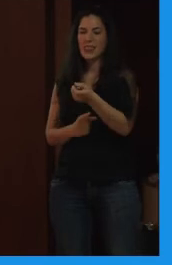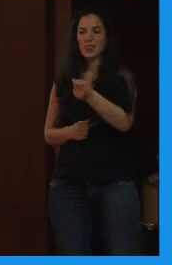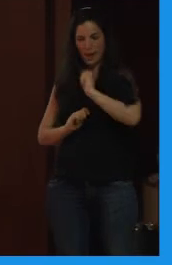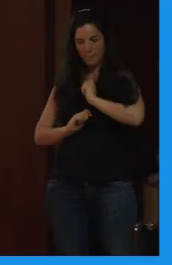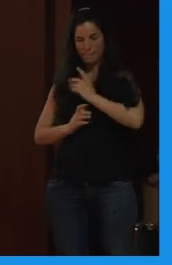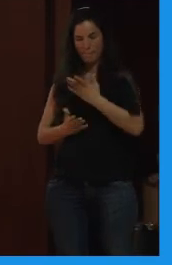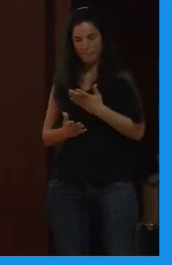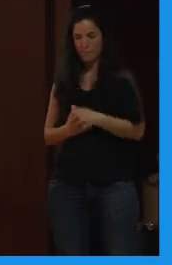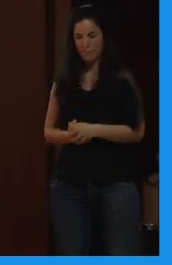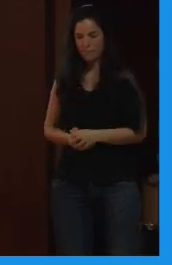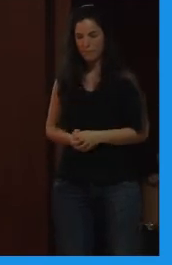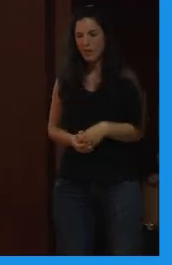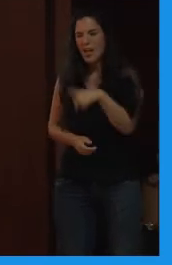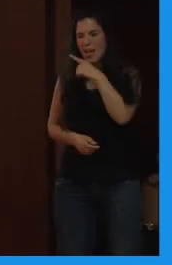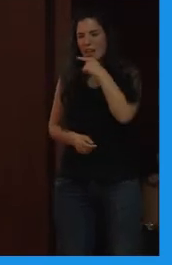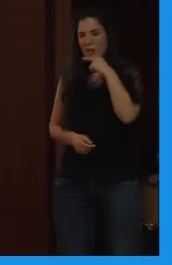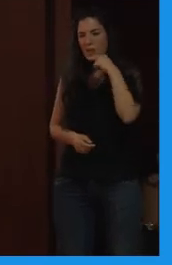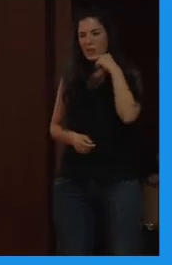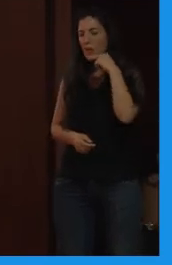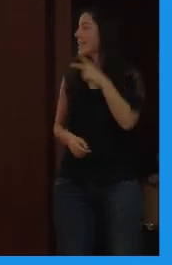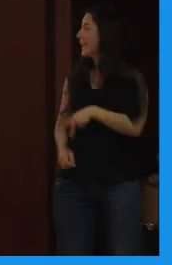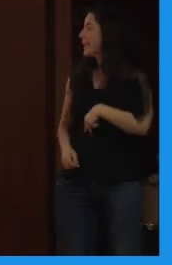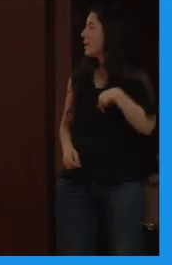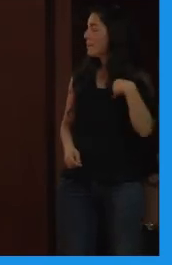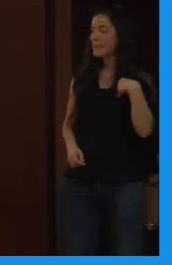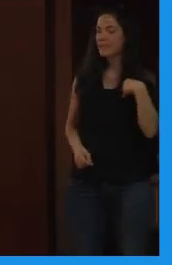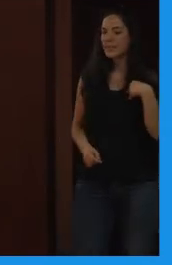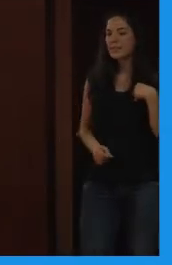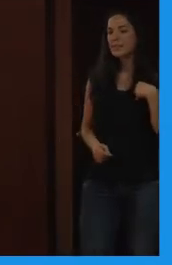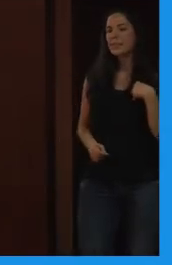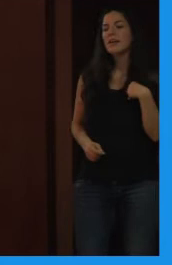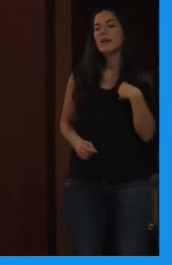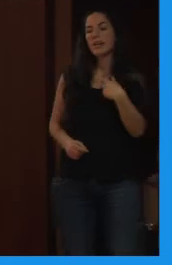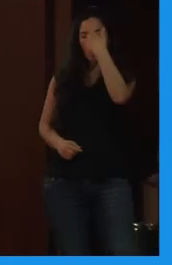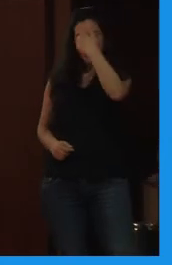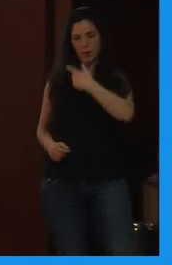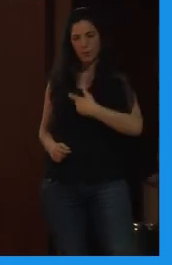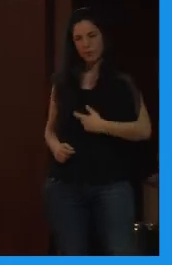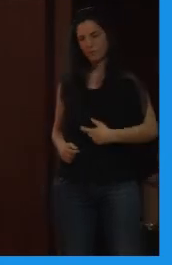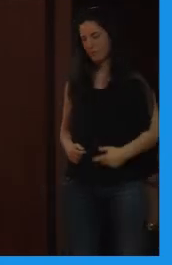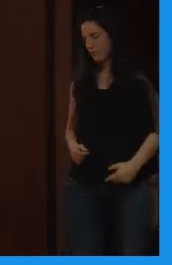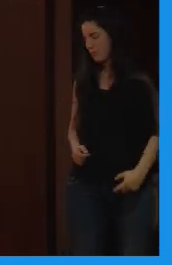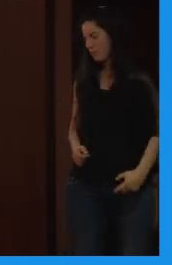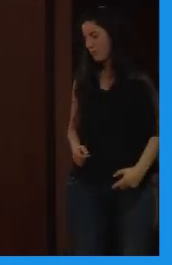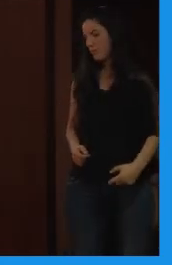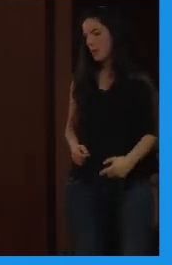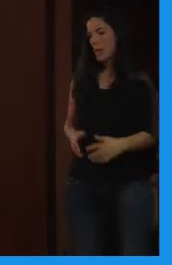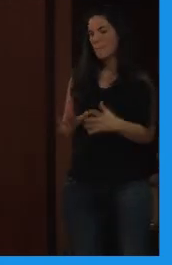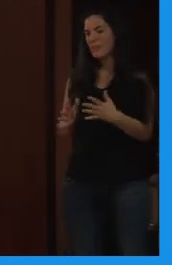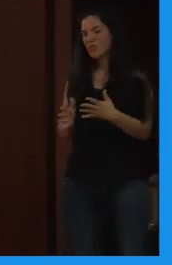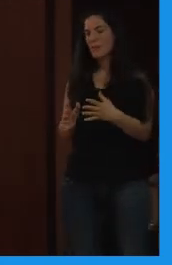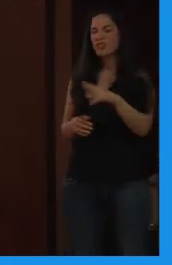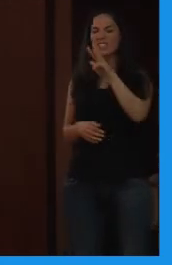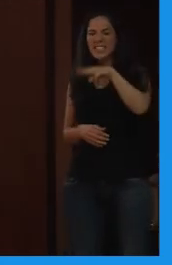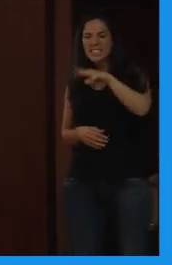El dolor es un generalizado, aunque es en todos los cuadrantes corporales, está presente durante al menos 3 meses,